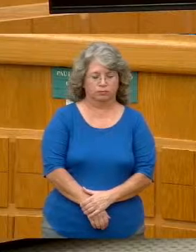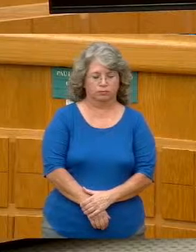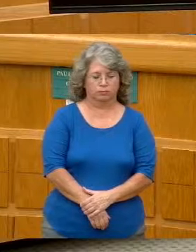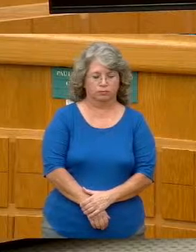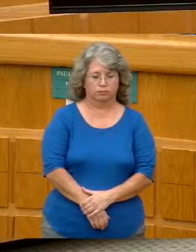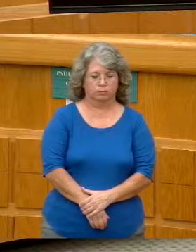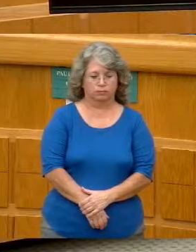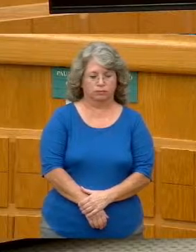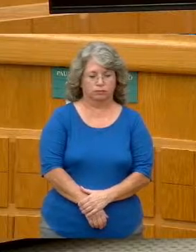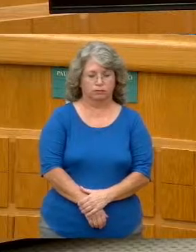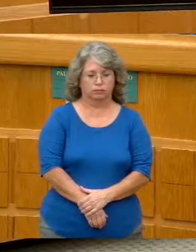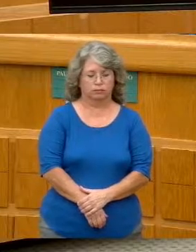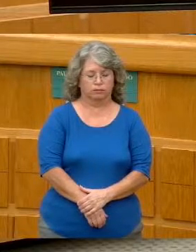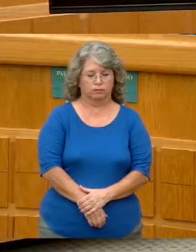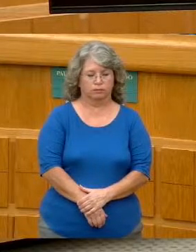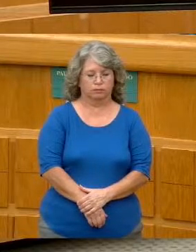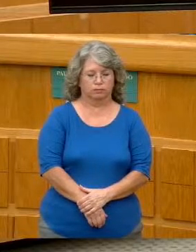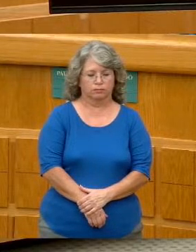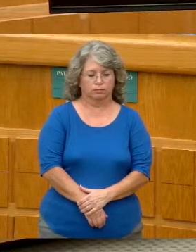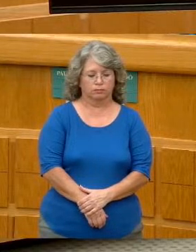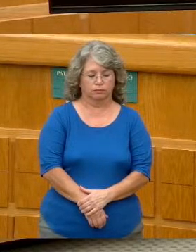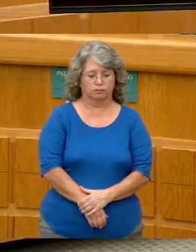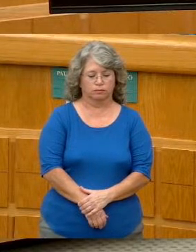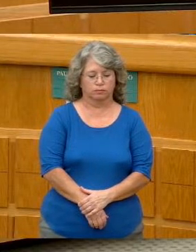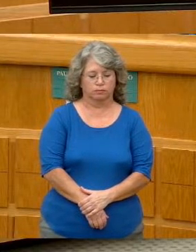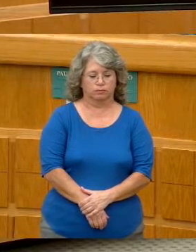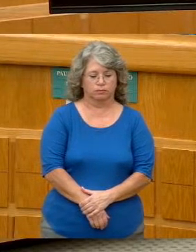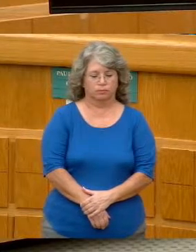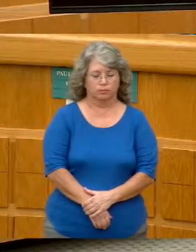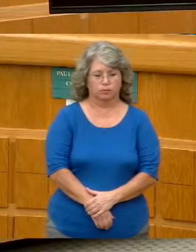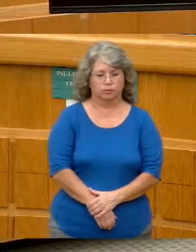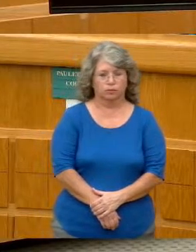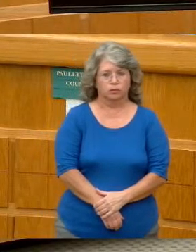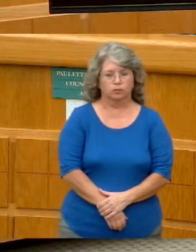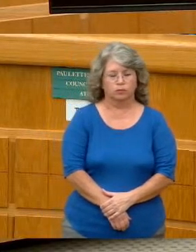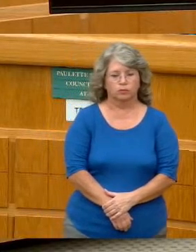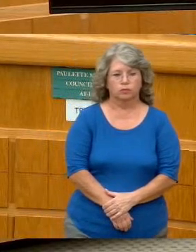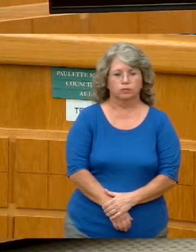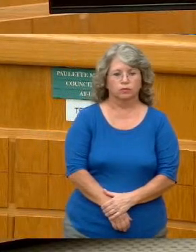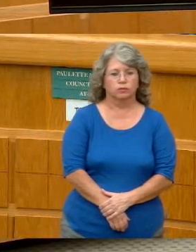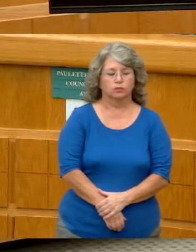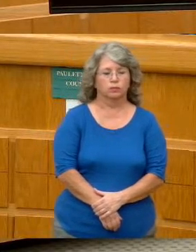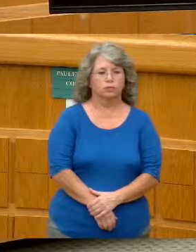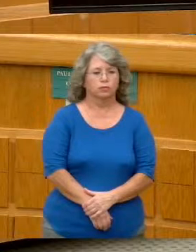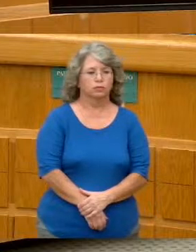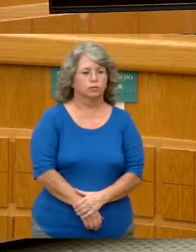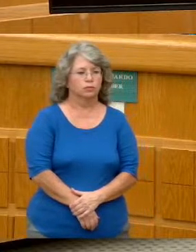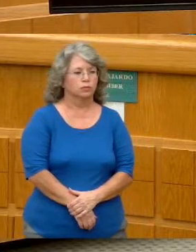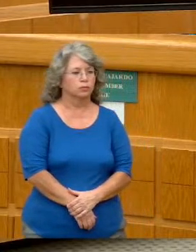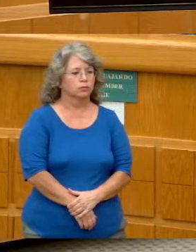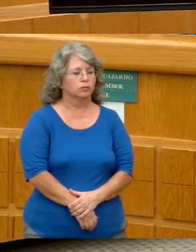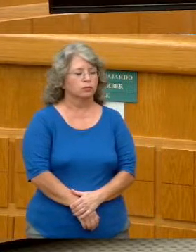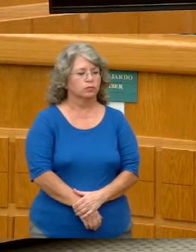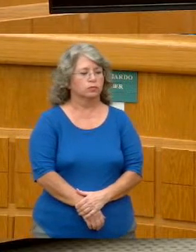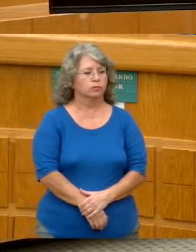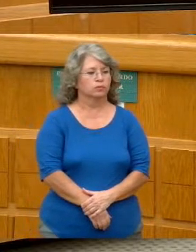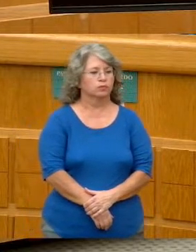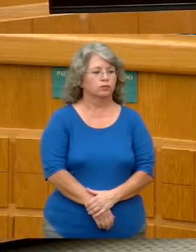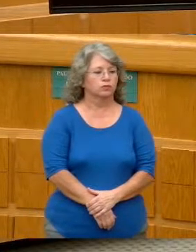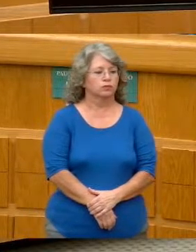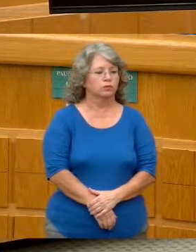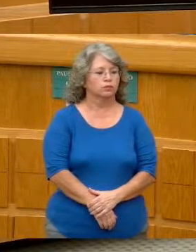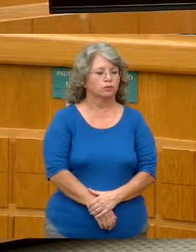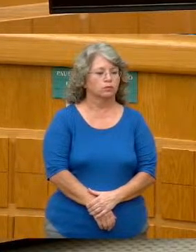del 40%. En cuanto a hospitalizaciones debido al COVID, el área de la costa se encuentra en la quinta posición.